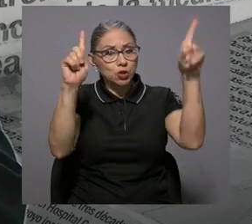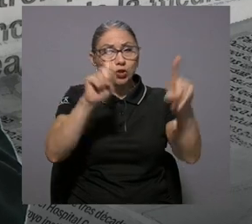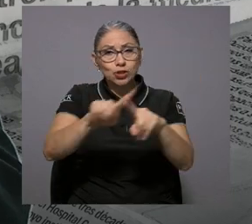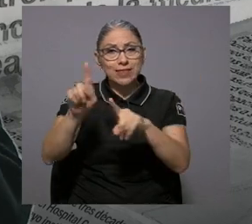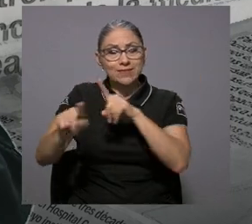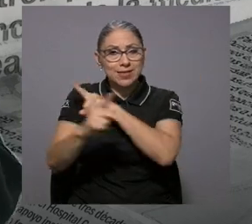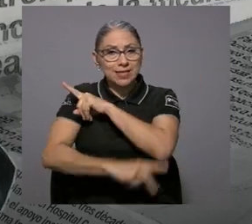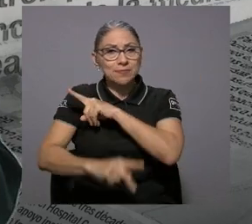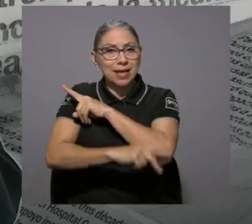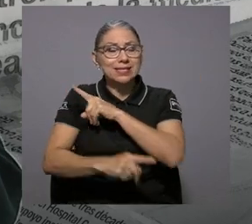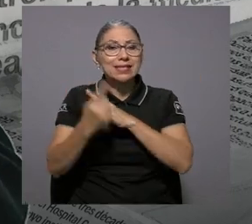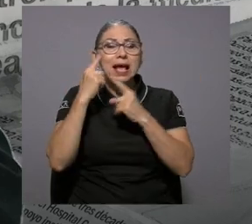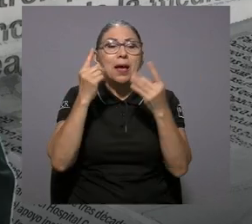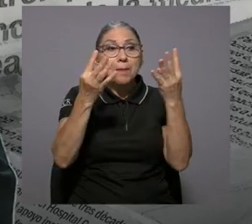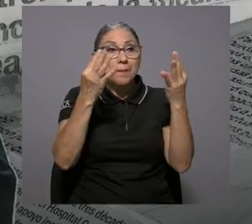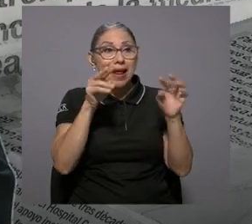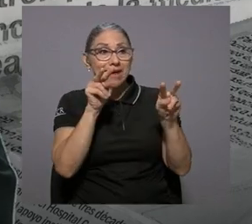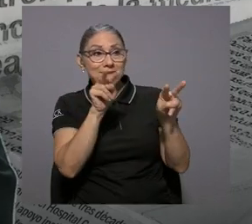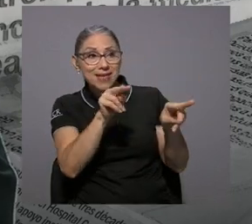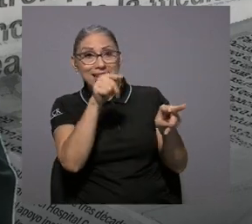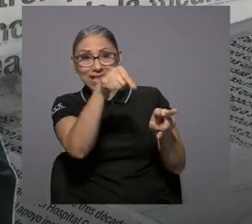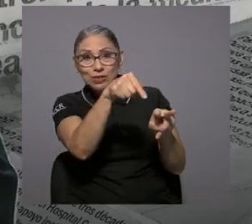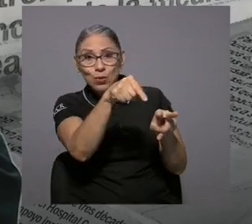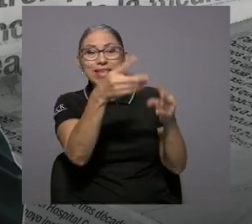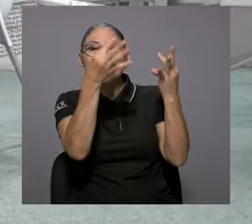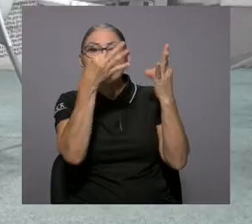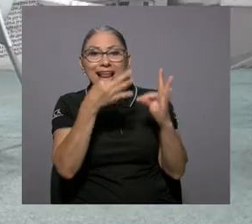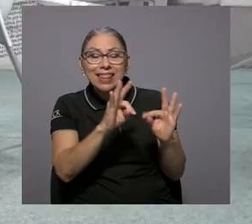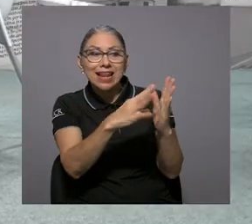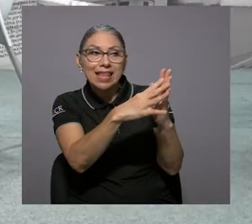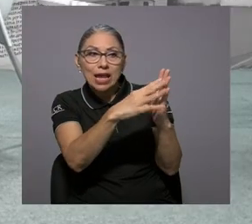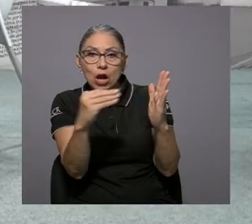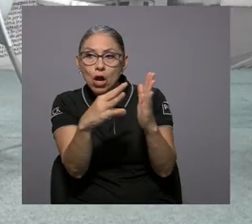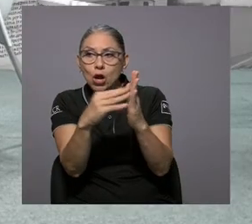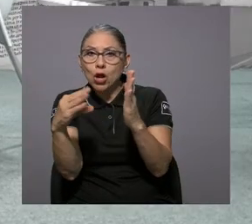para intentar replicarlos en otros lugares. Y